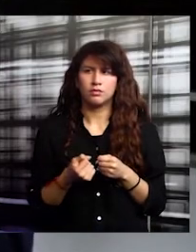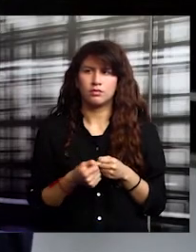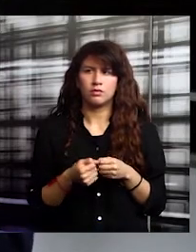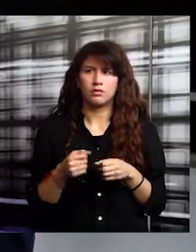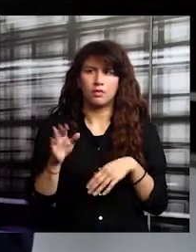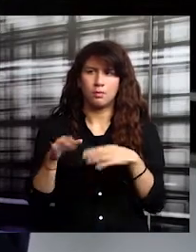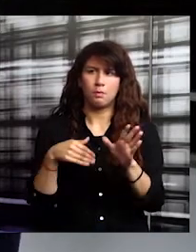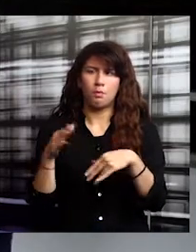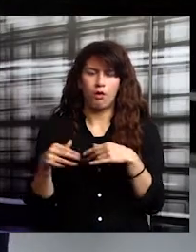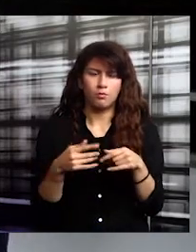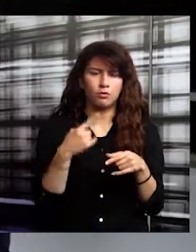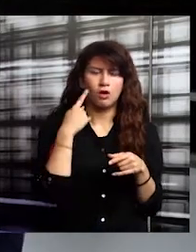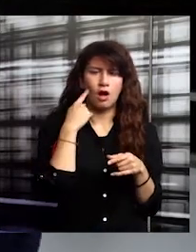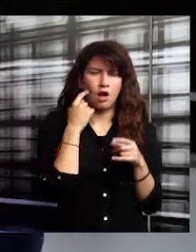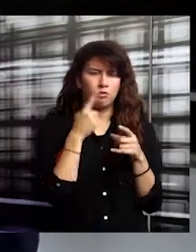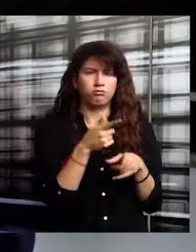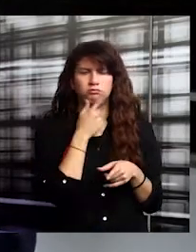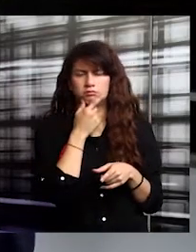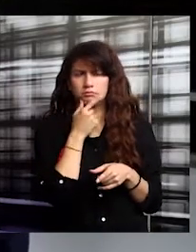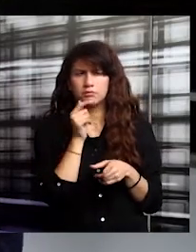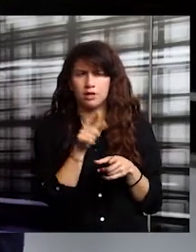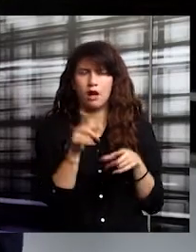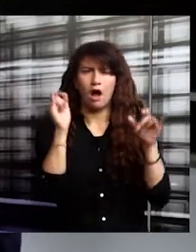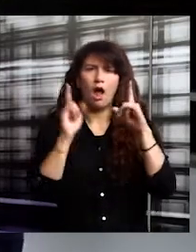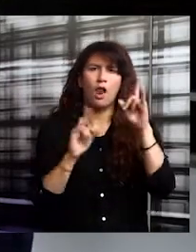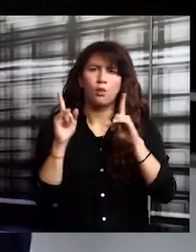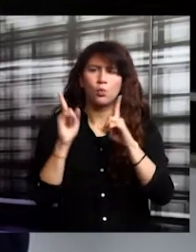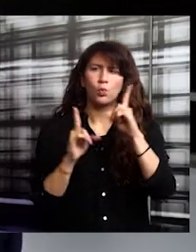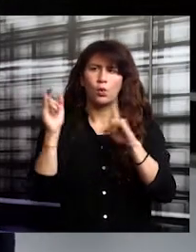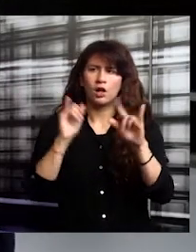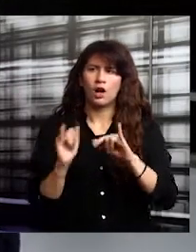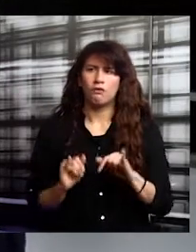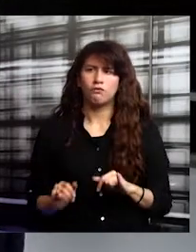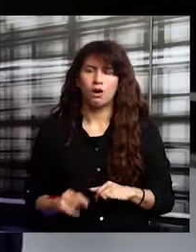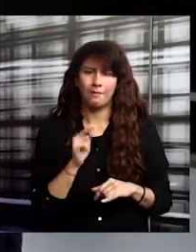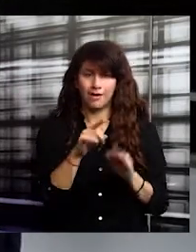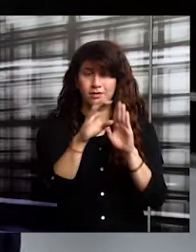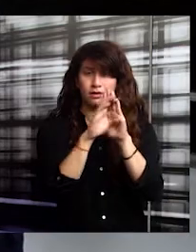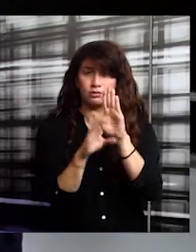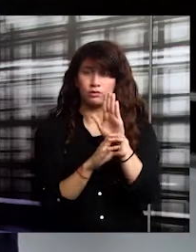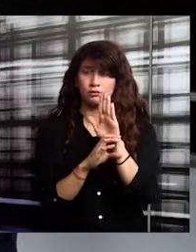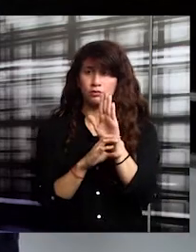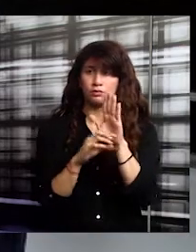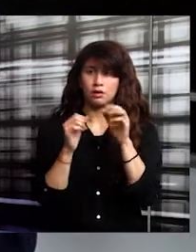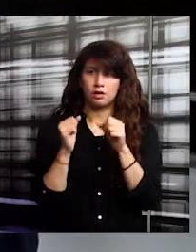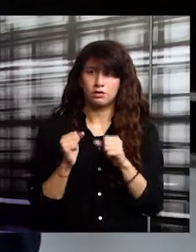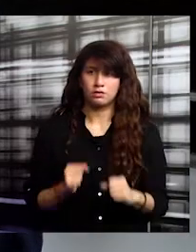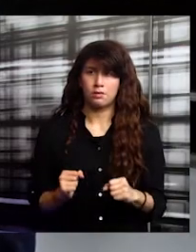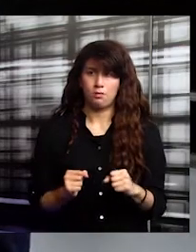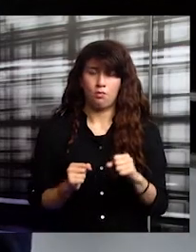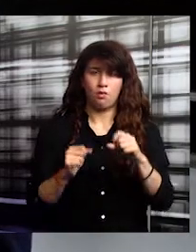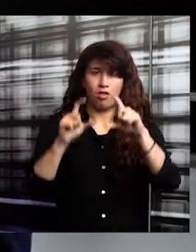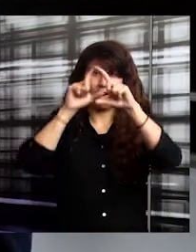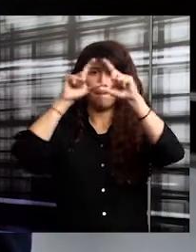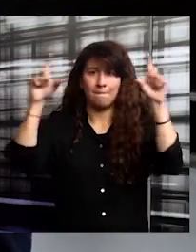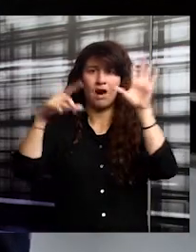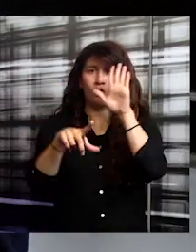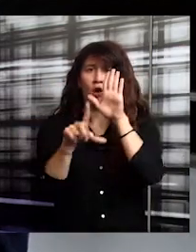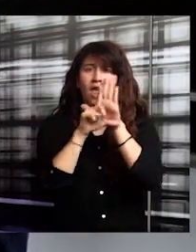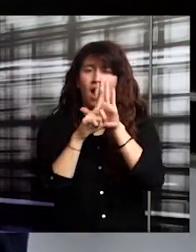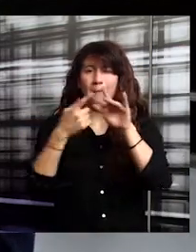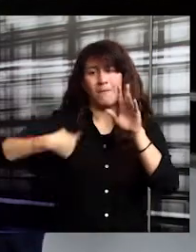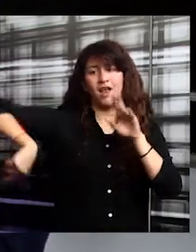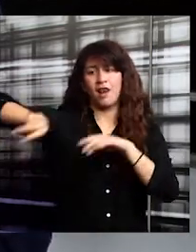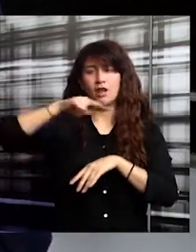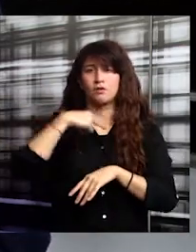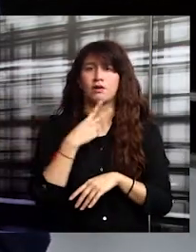Constitución, ¿no es cierto? Sí. Es el marco legal para la vida de nuestro país en muchos años, ojalá a 20, 30 años se señala. Pero ¿tendremos